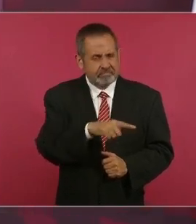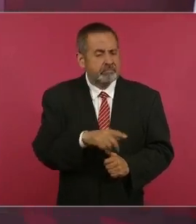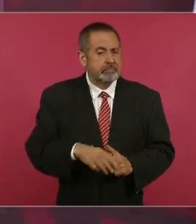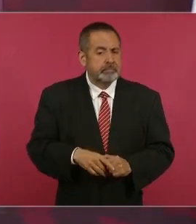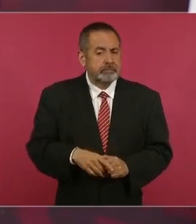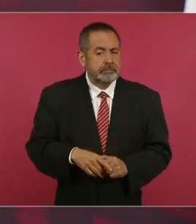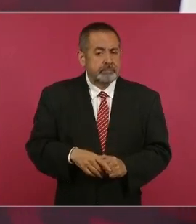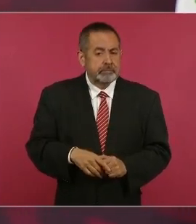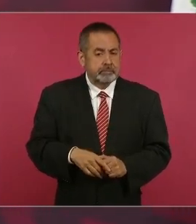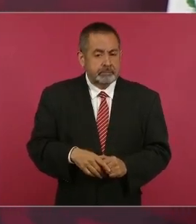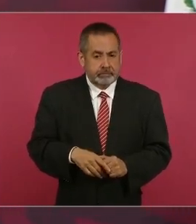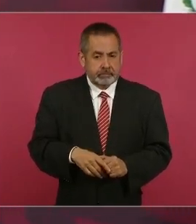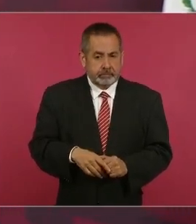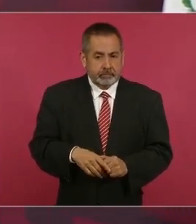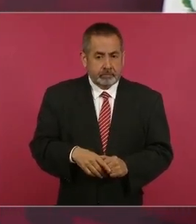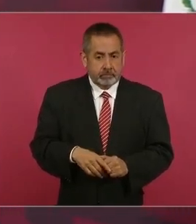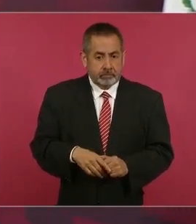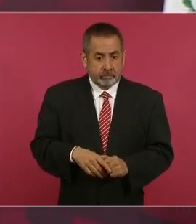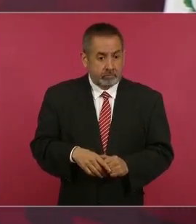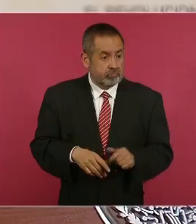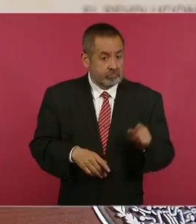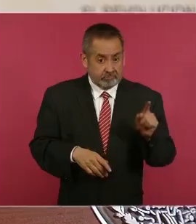Esa es la pasa